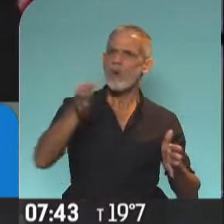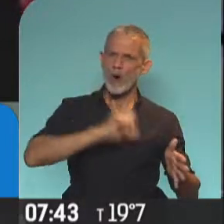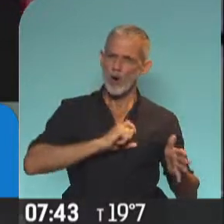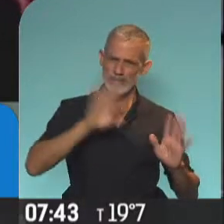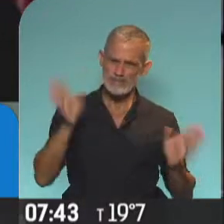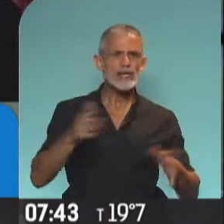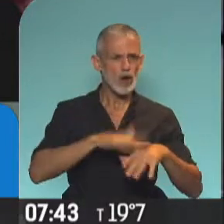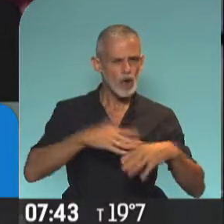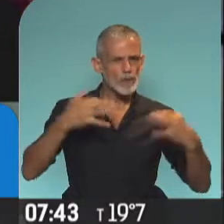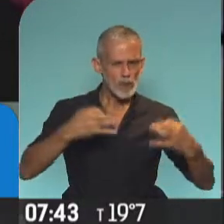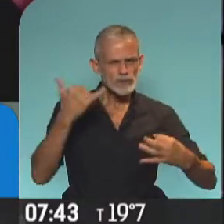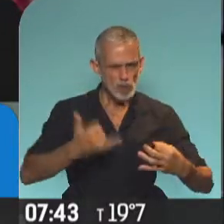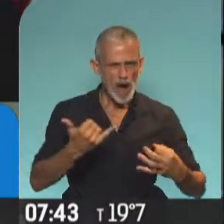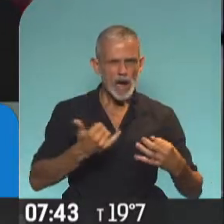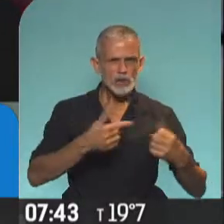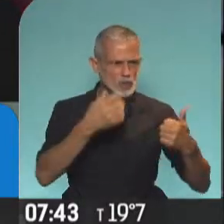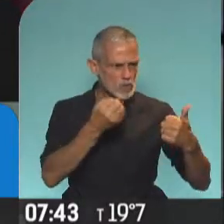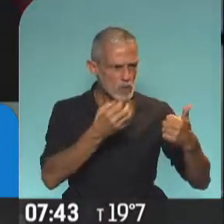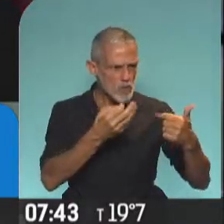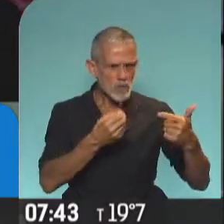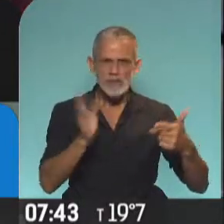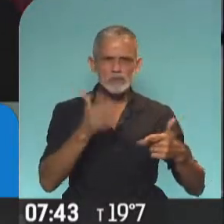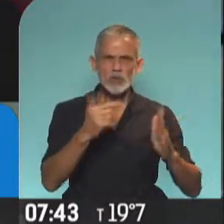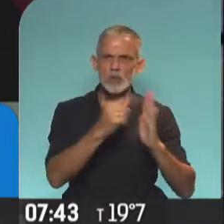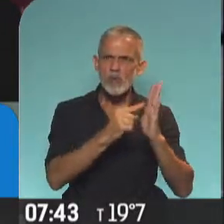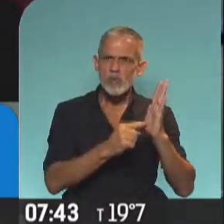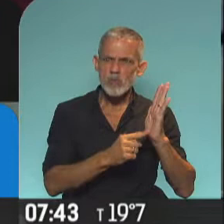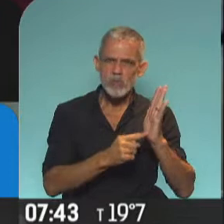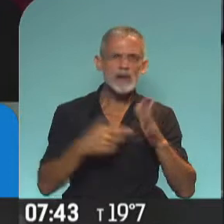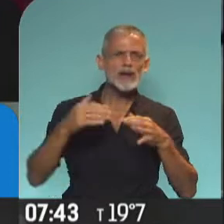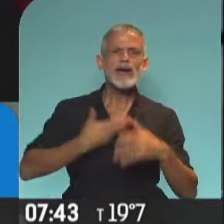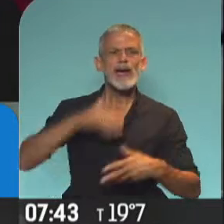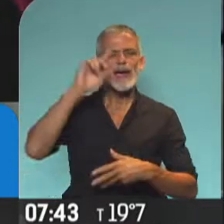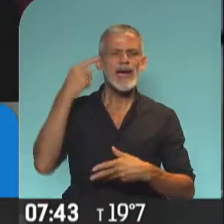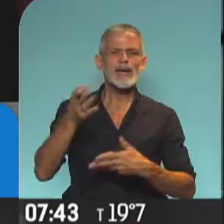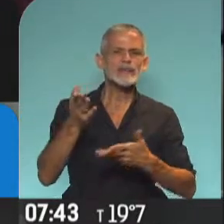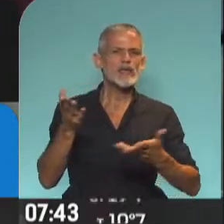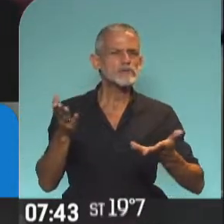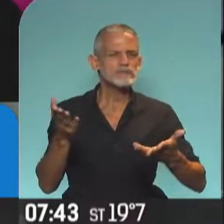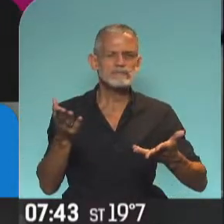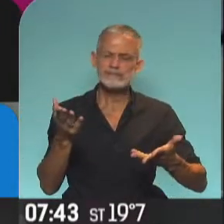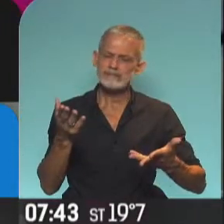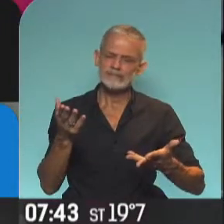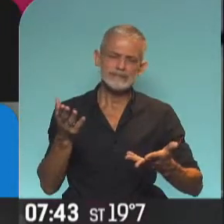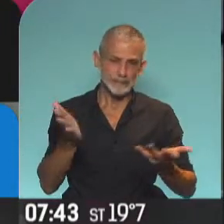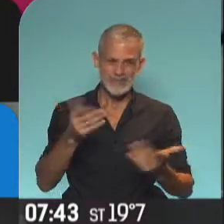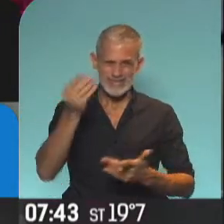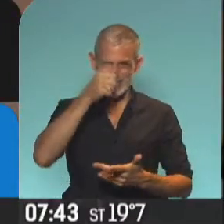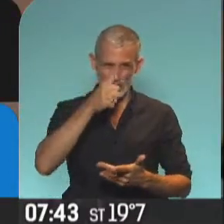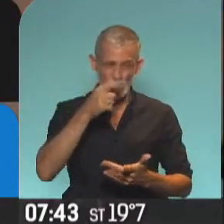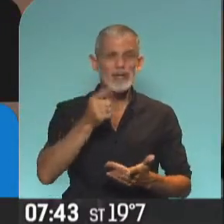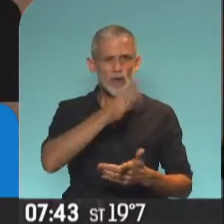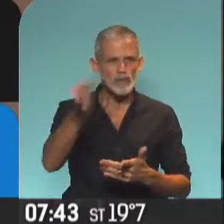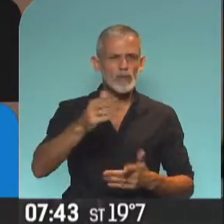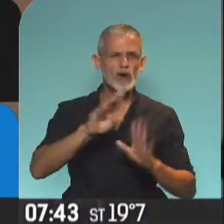compromiso por parte de sus vínculos para para con esto y la respuesta al estado no fue suficiente hay un fin de semana ese es el conocido de